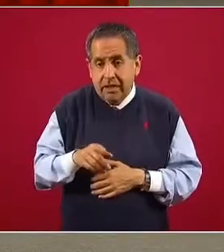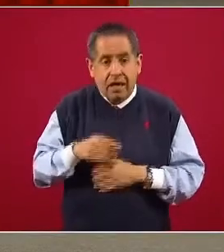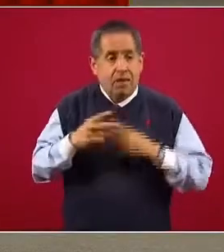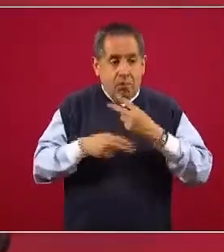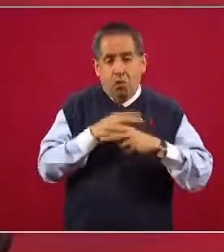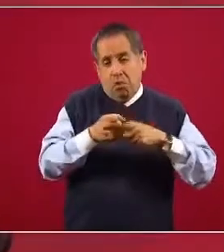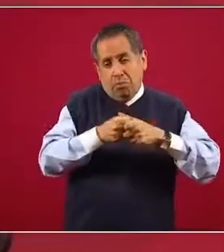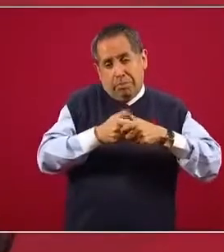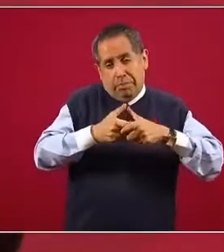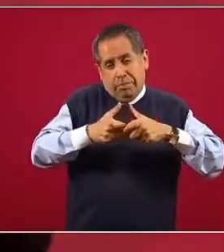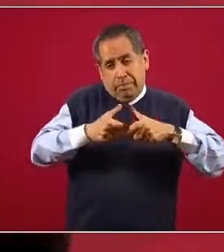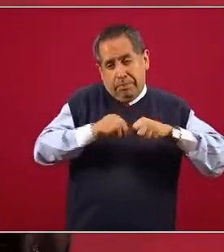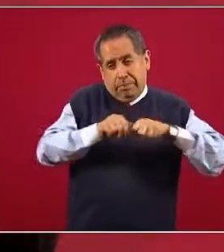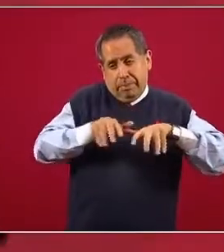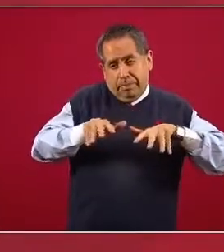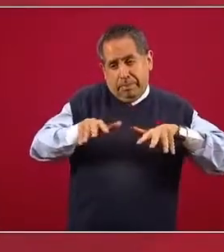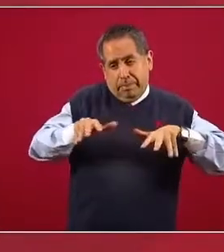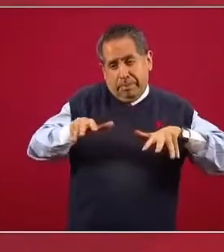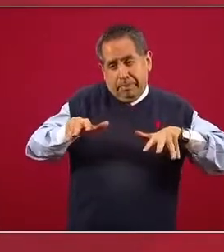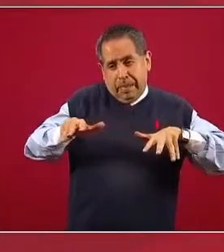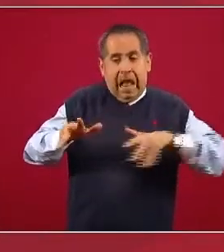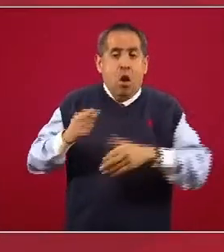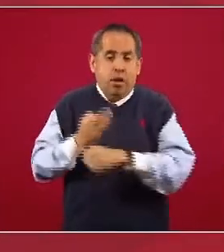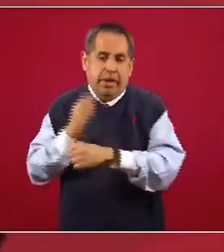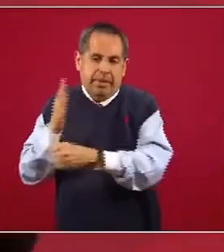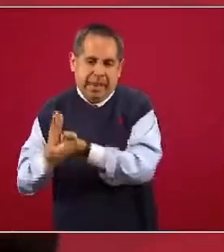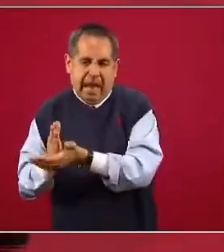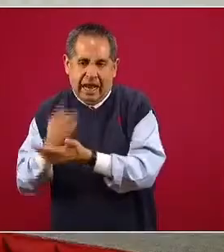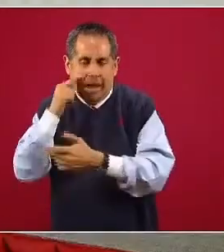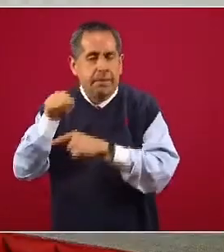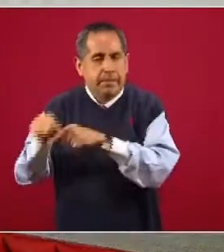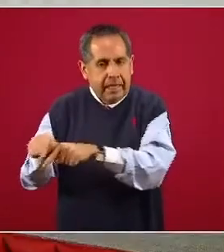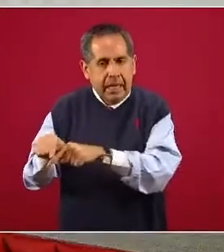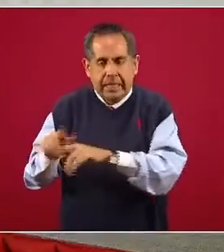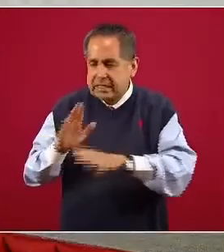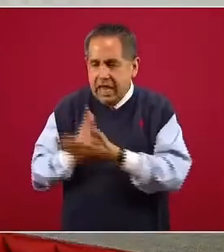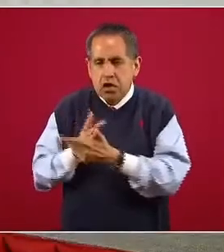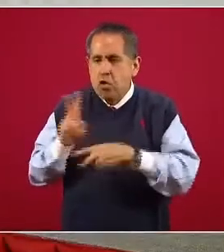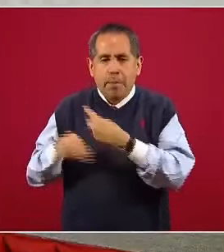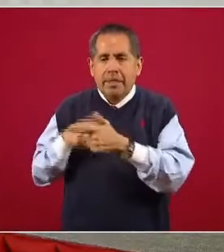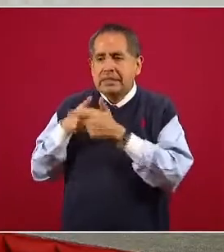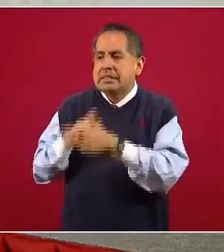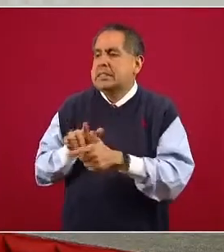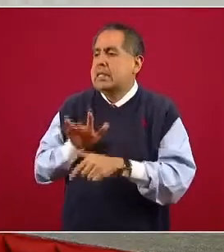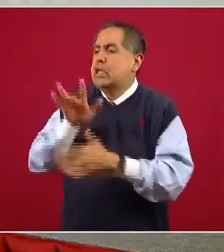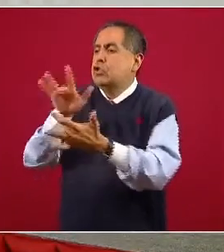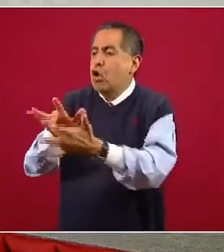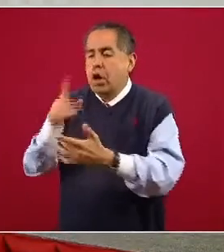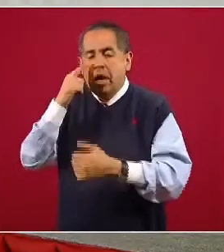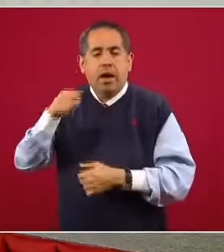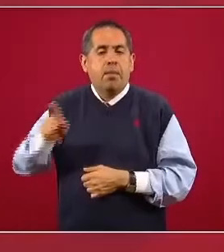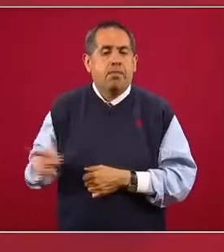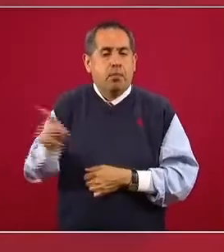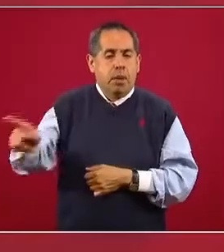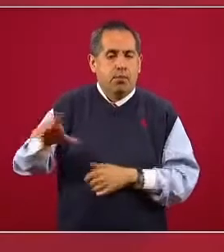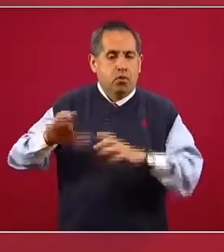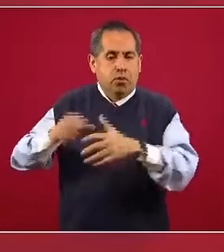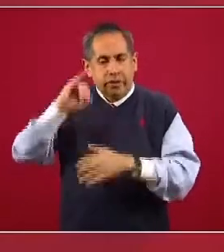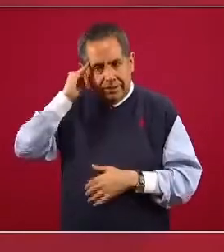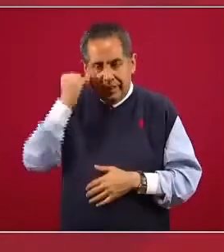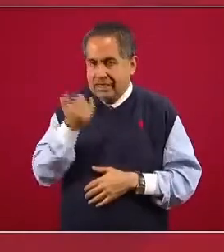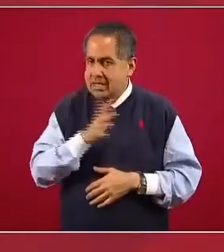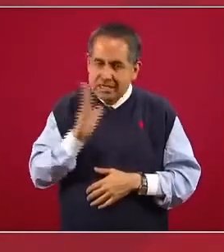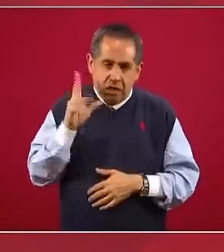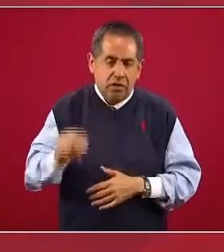este desplazamiento se está dando, estamos actuando precisamente para actuar en la prevención en